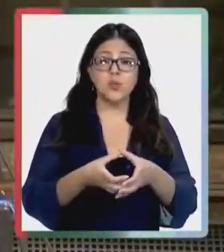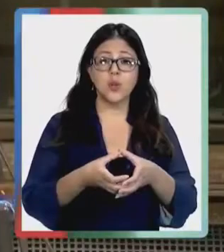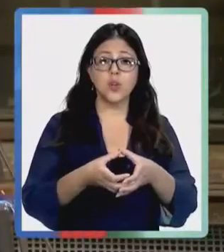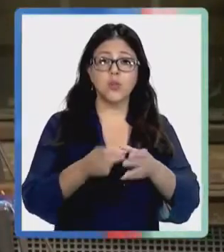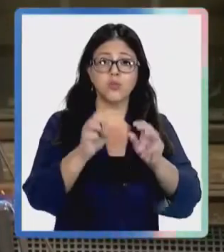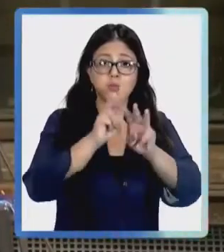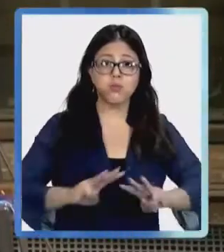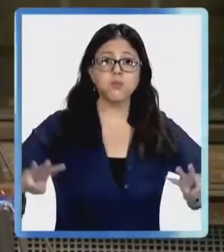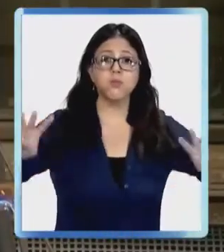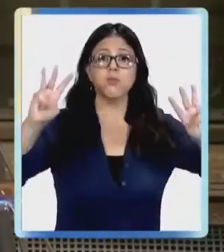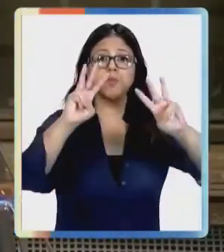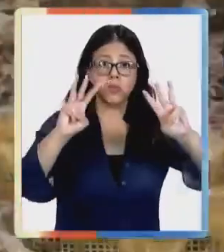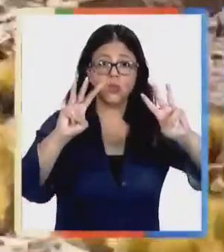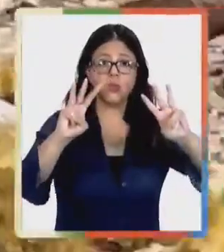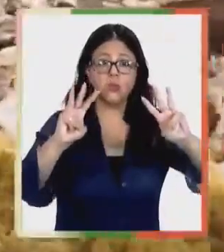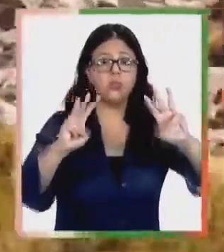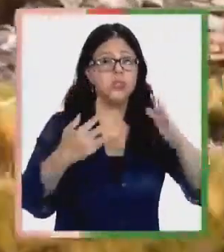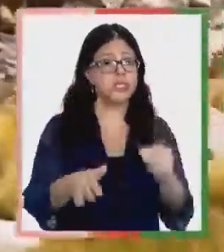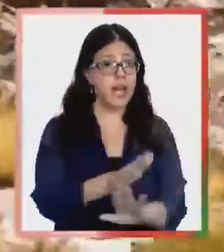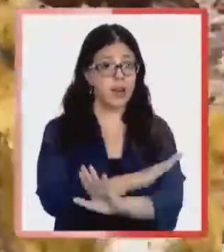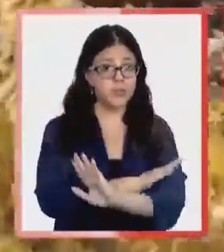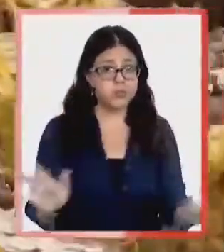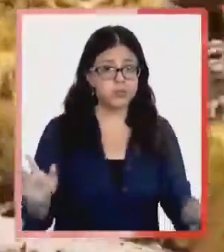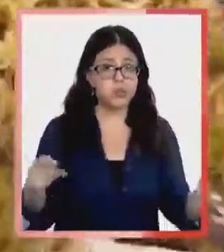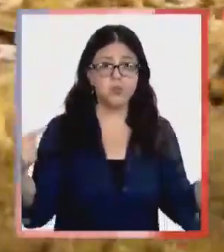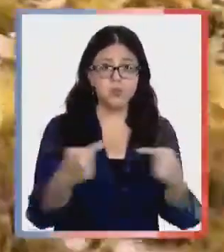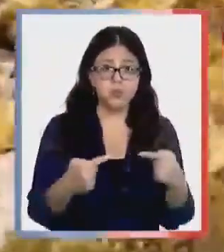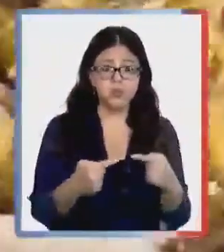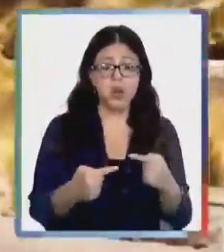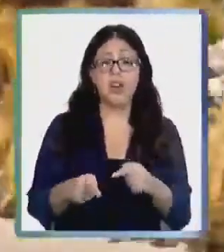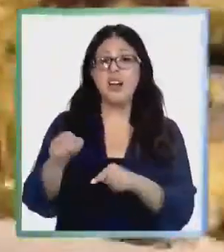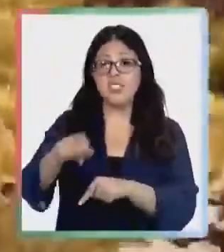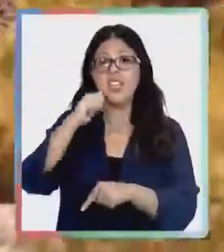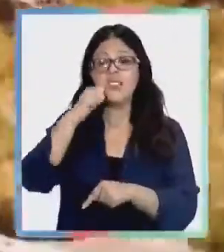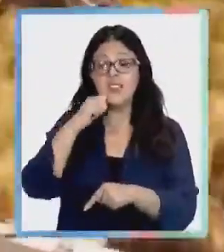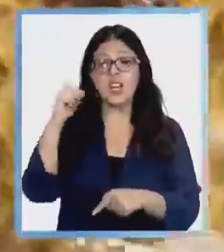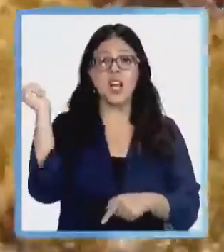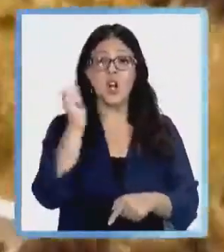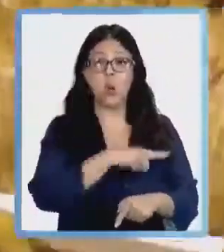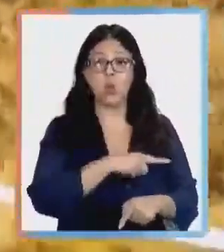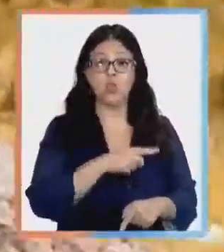Unidas es inapelable, pone fin a la discusión y constituye la